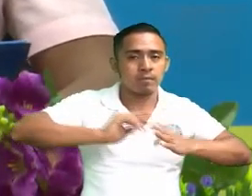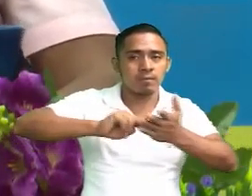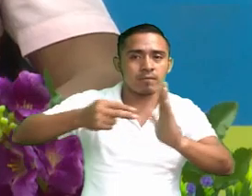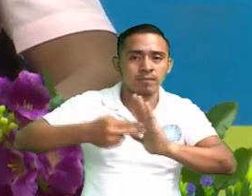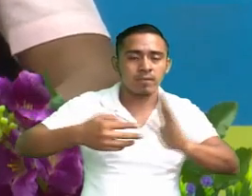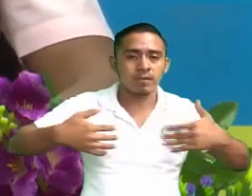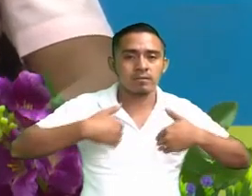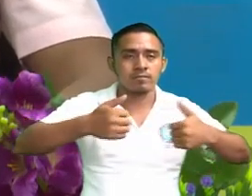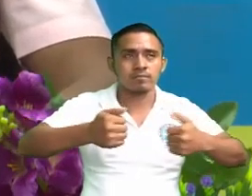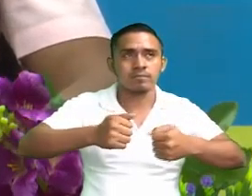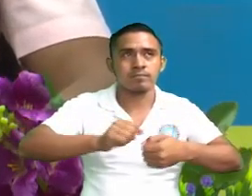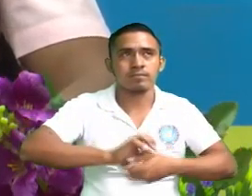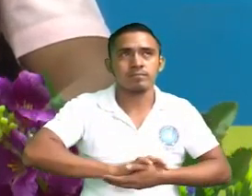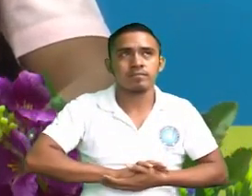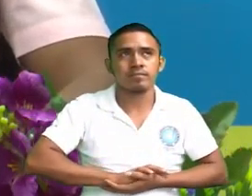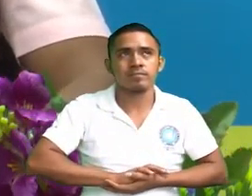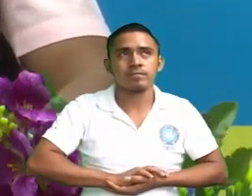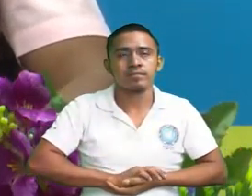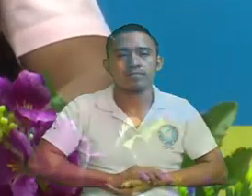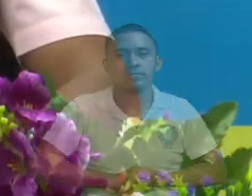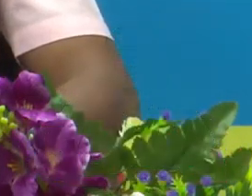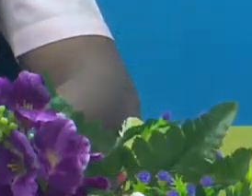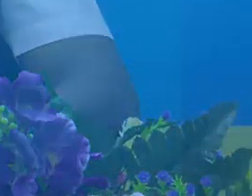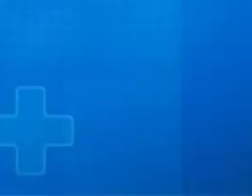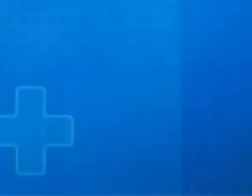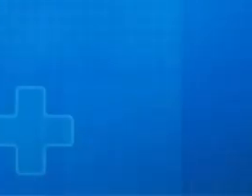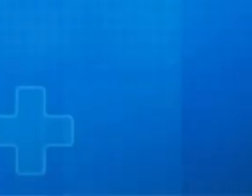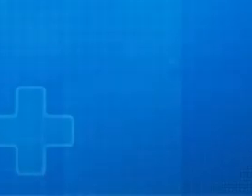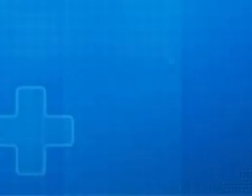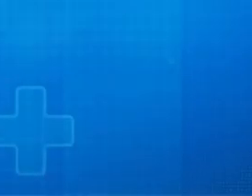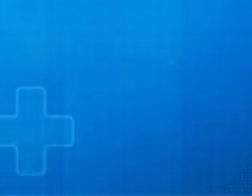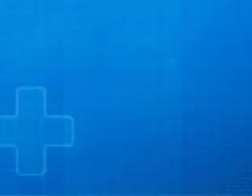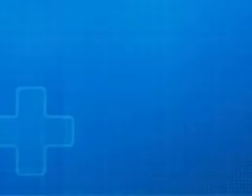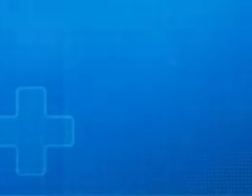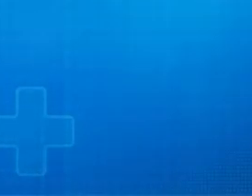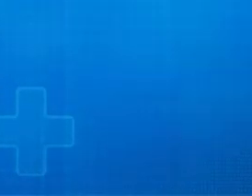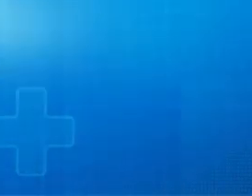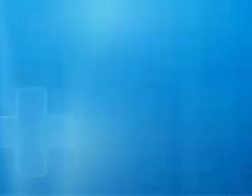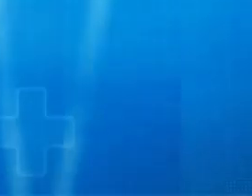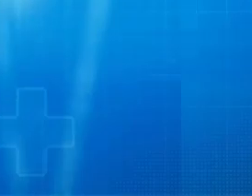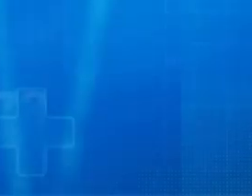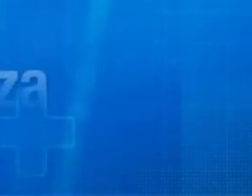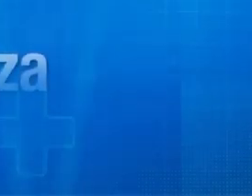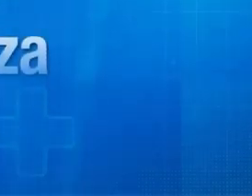Le agradecemos también a usted, amigos televidentes, por su fiel sintonía. Le esperamos el día de mañana a las